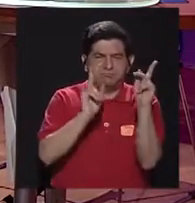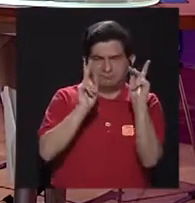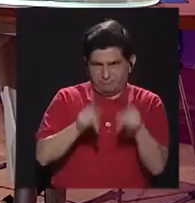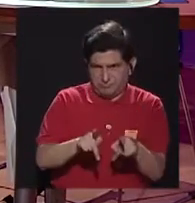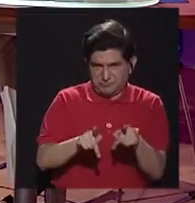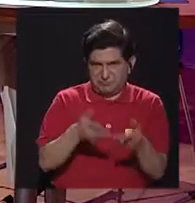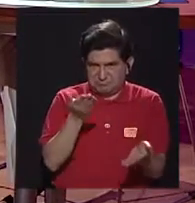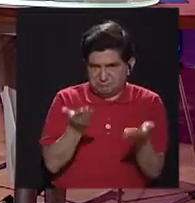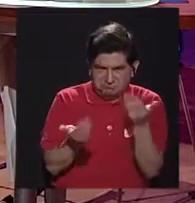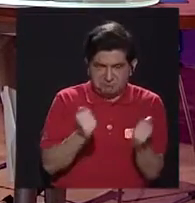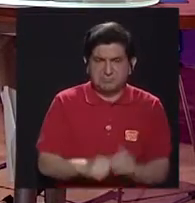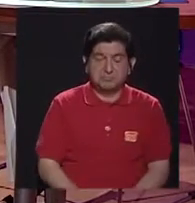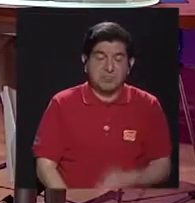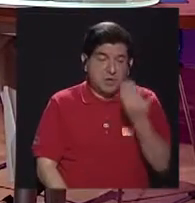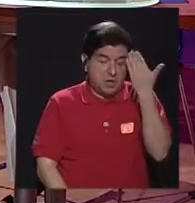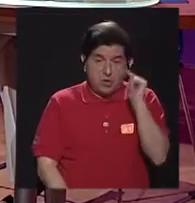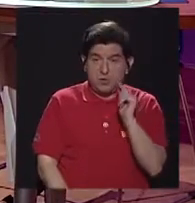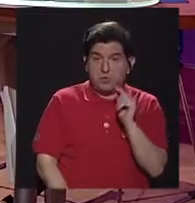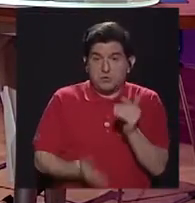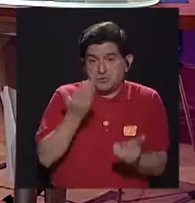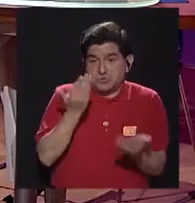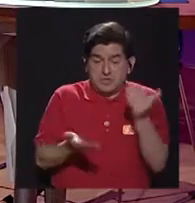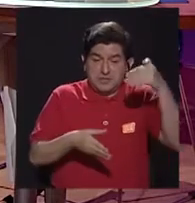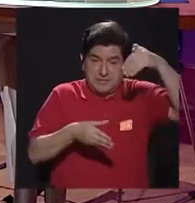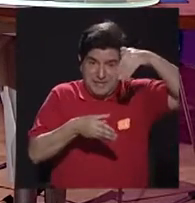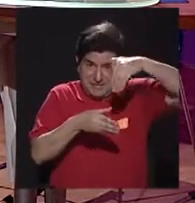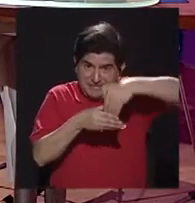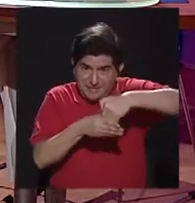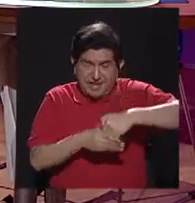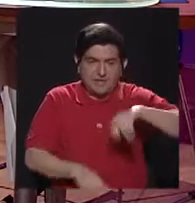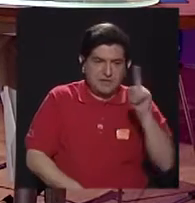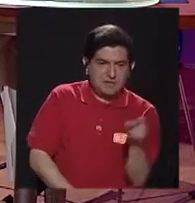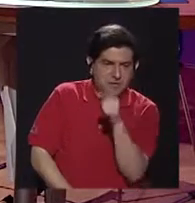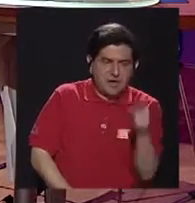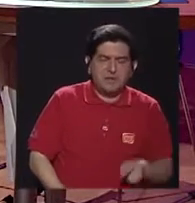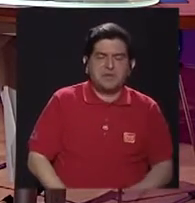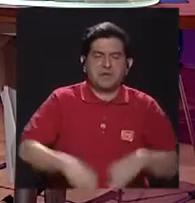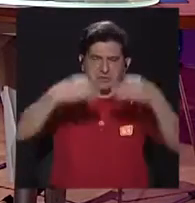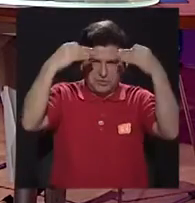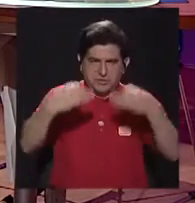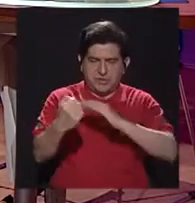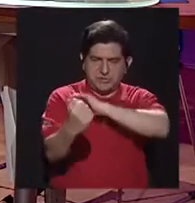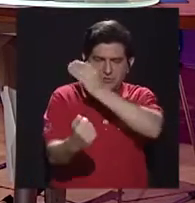personas, y no sé si subyace incluso en la derogación del decreto por